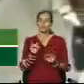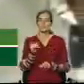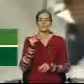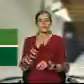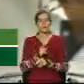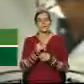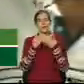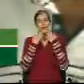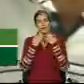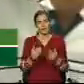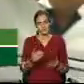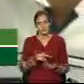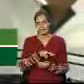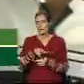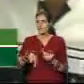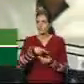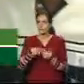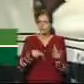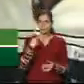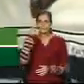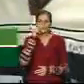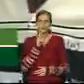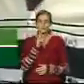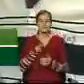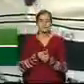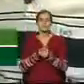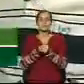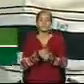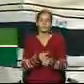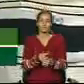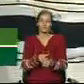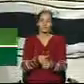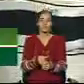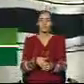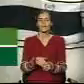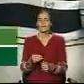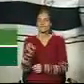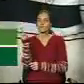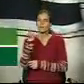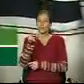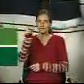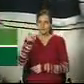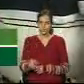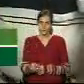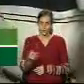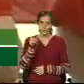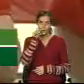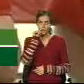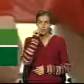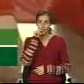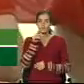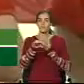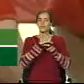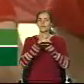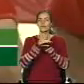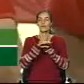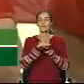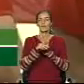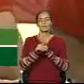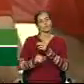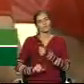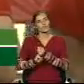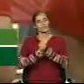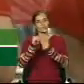tenemos gracias a la revolución bolivariana que lideriza un gran venezolano que se ha decretado